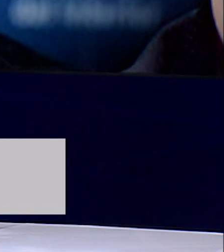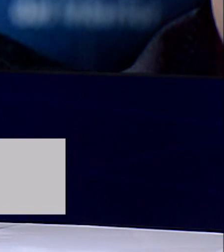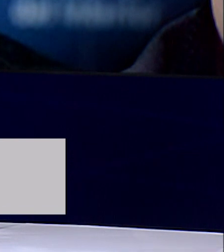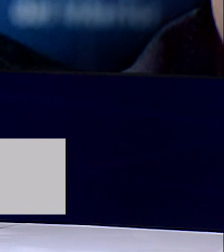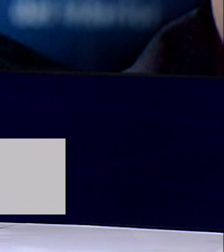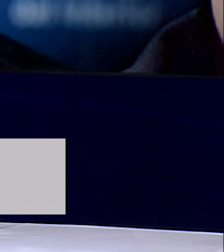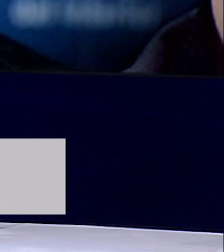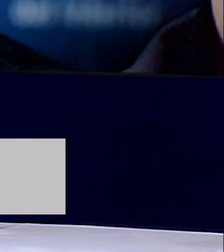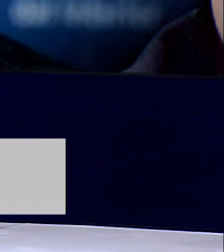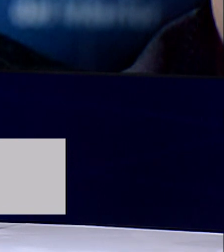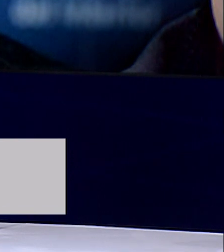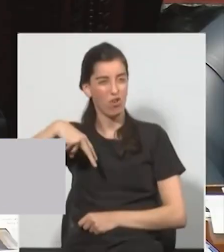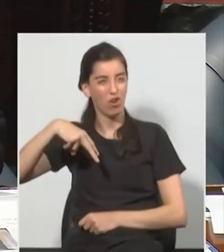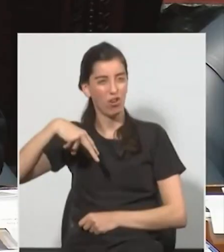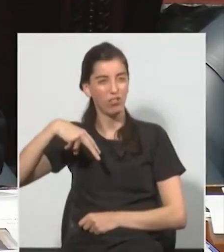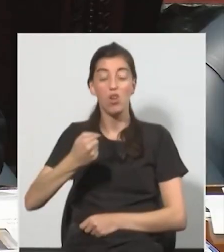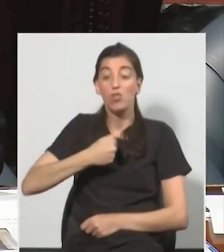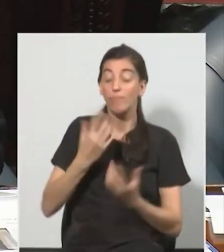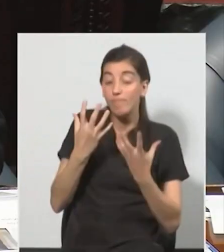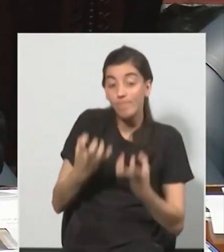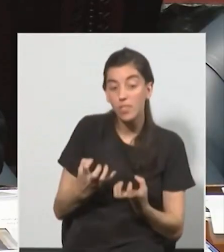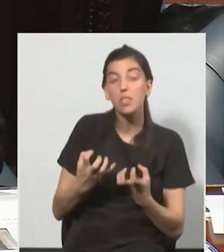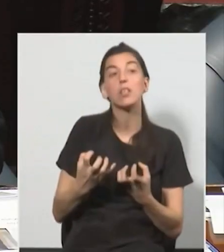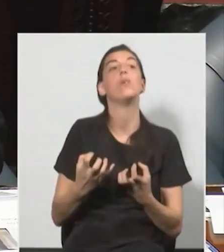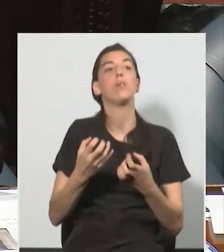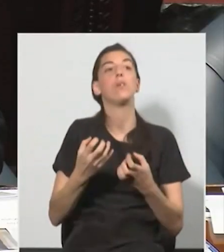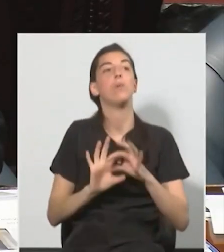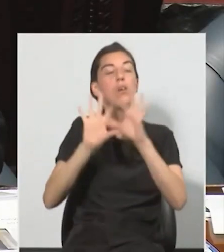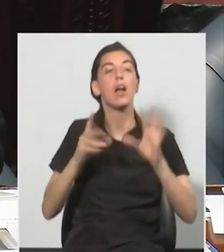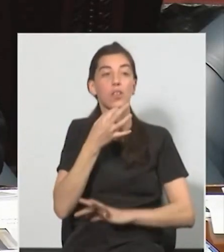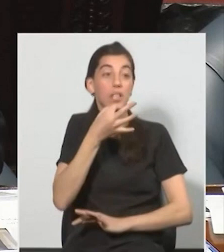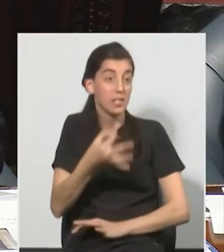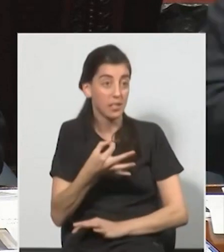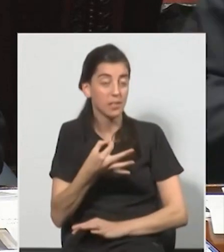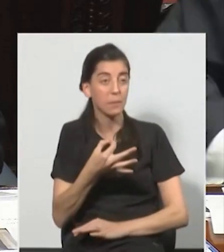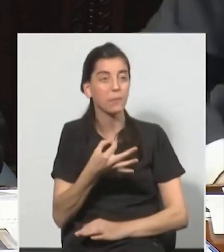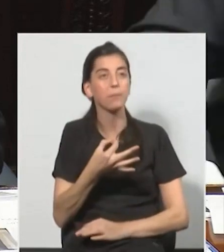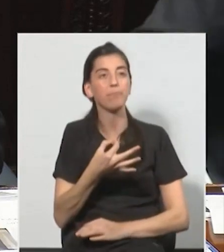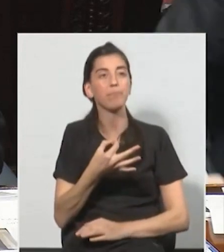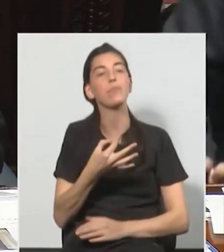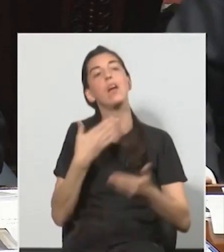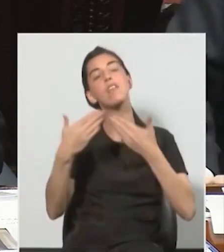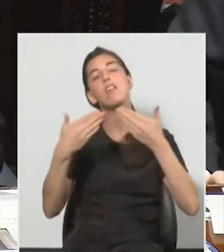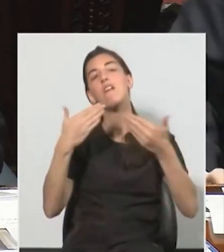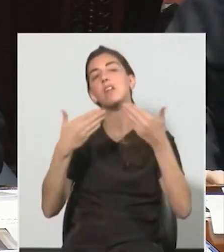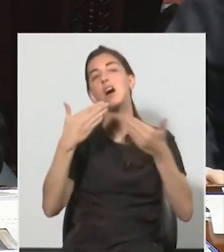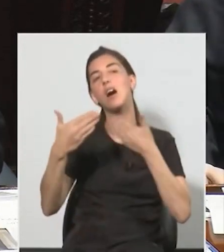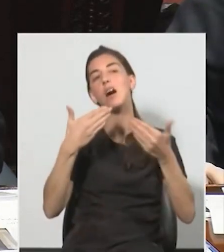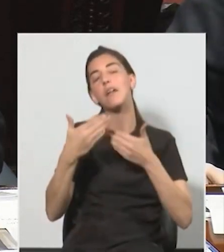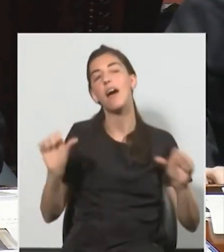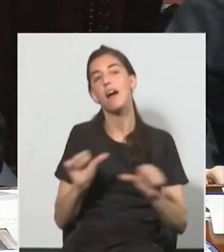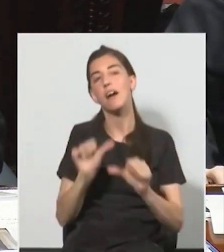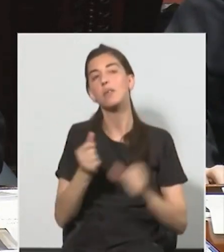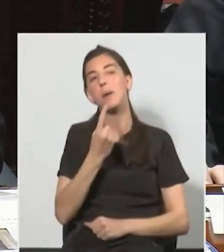Interior. Yo quiero acá muy claramente hablar de la actividad